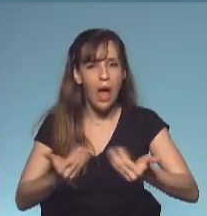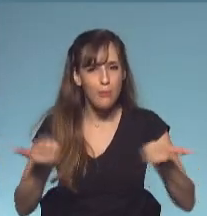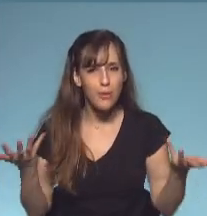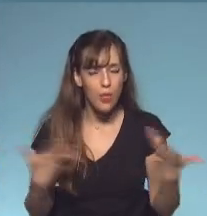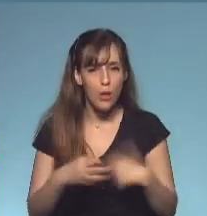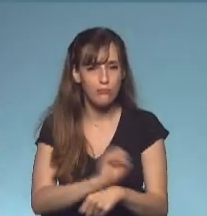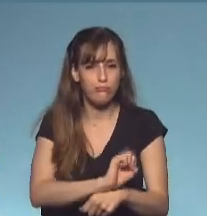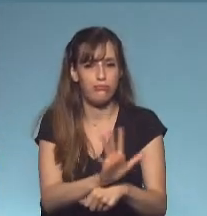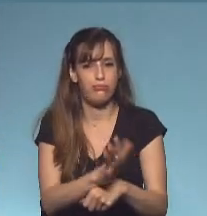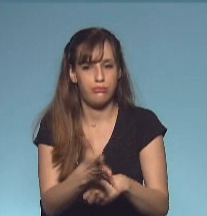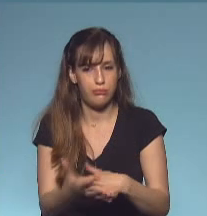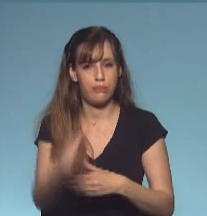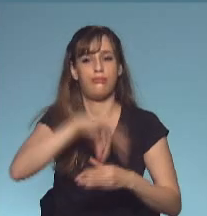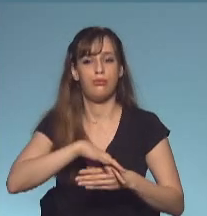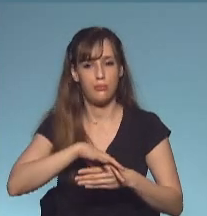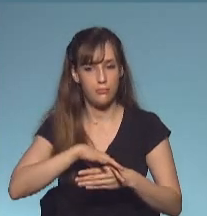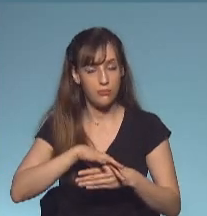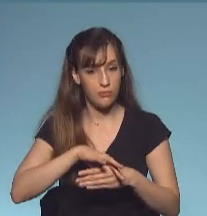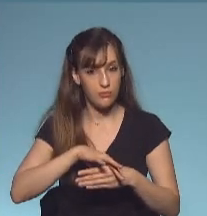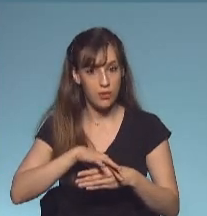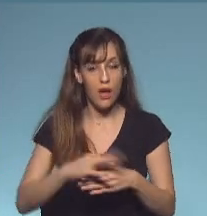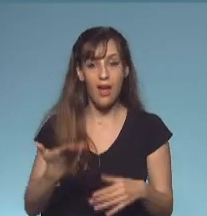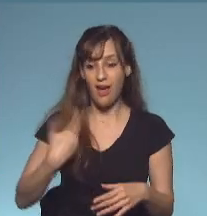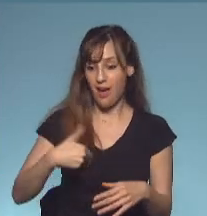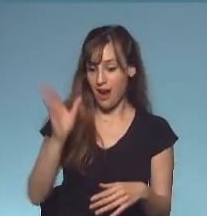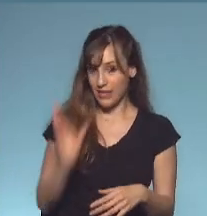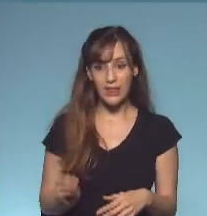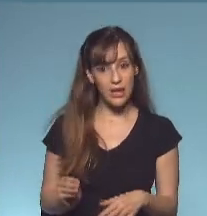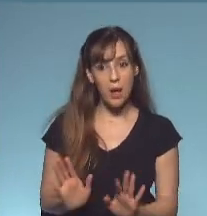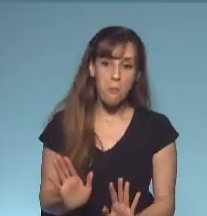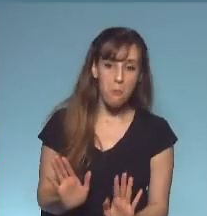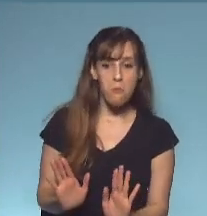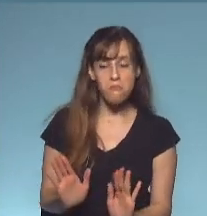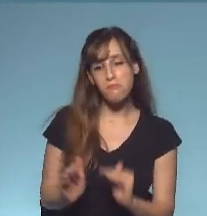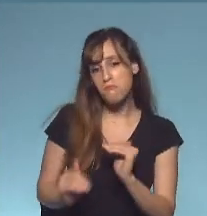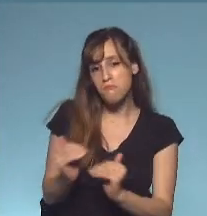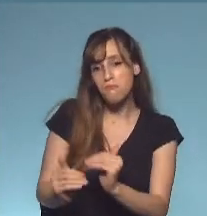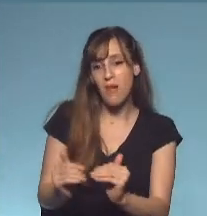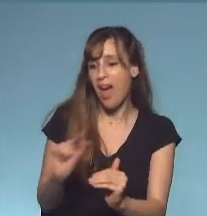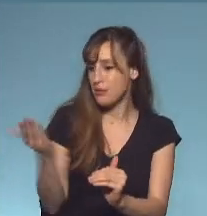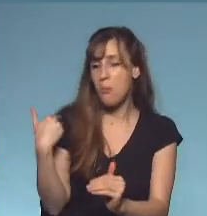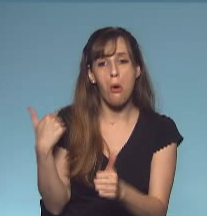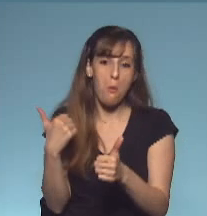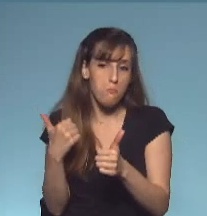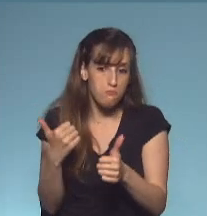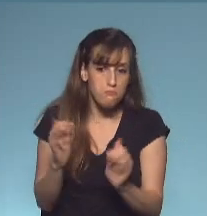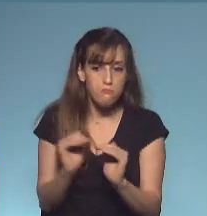venía ocurriendo en la Argentina hasta hace muy poco tiempo.